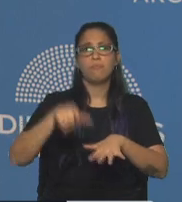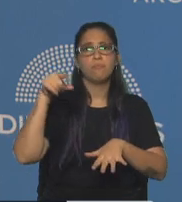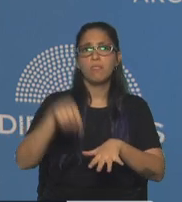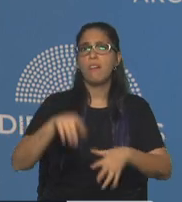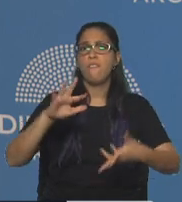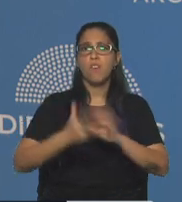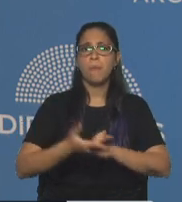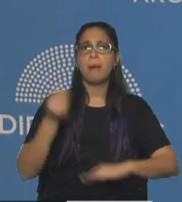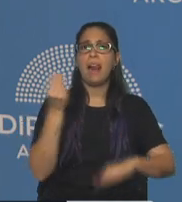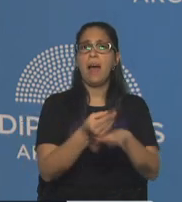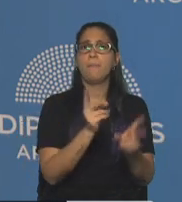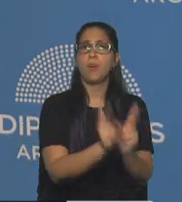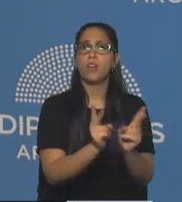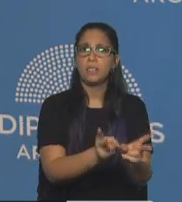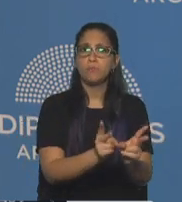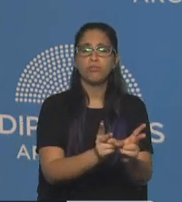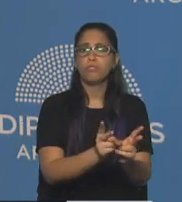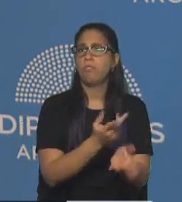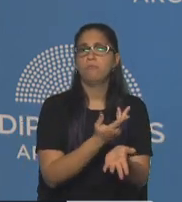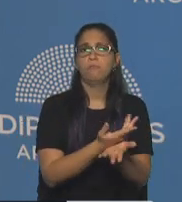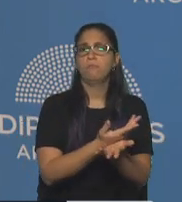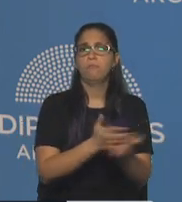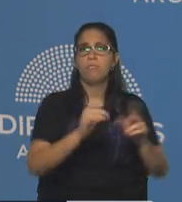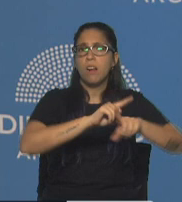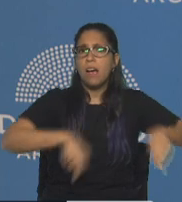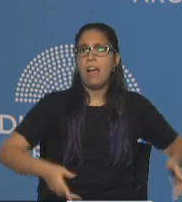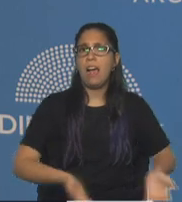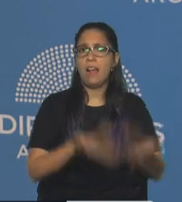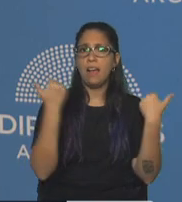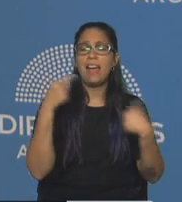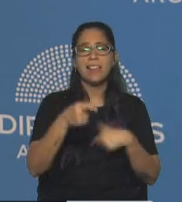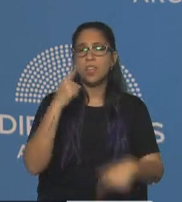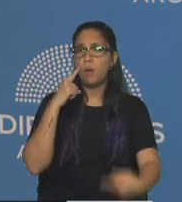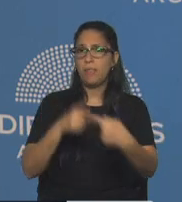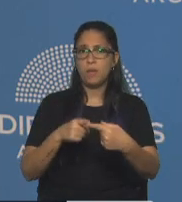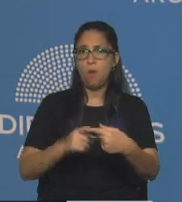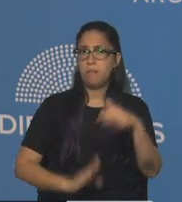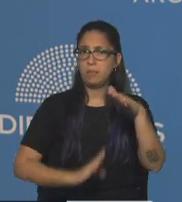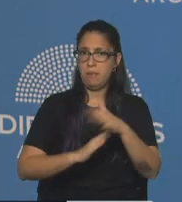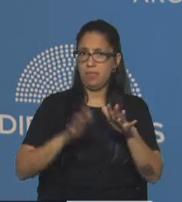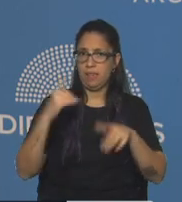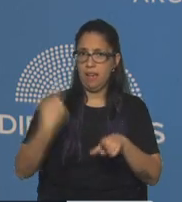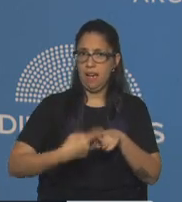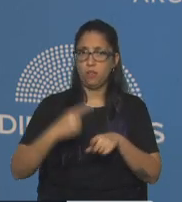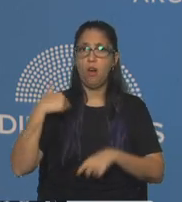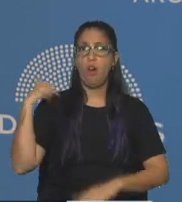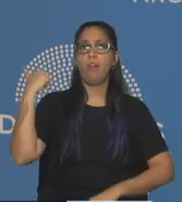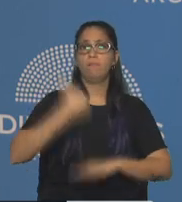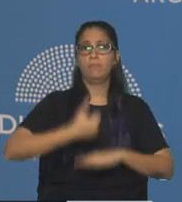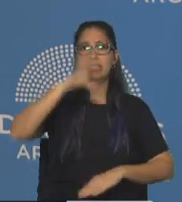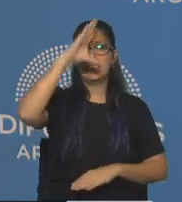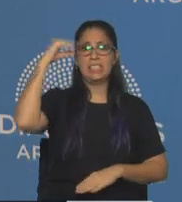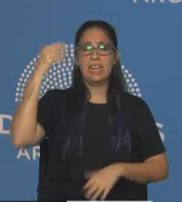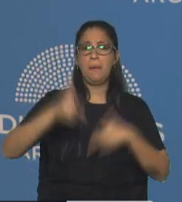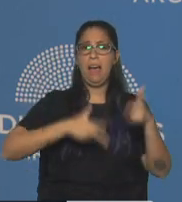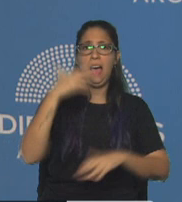romper la proscripción. Ese es el sentido profundo del acto, que ahora, con la presencia de Cristina Kirchner, que va a